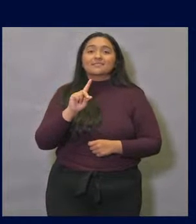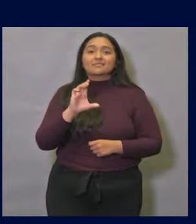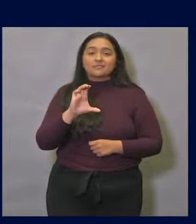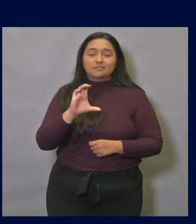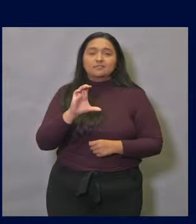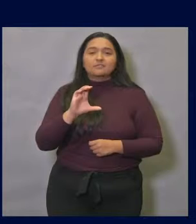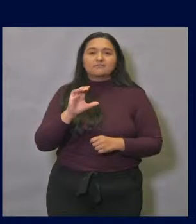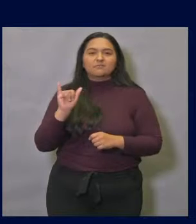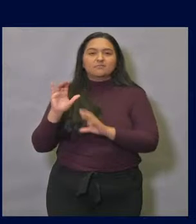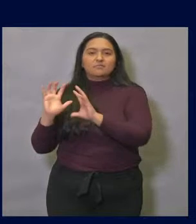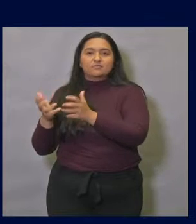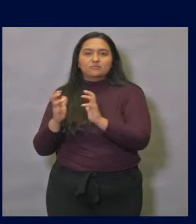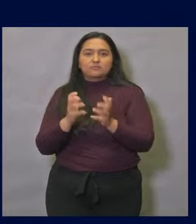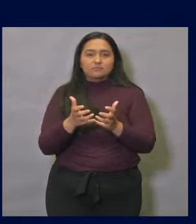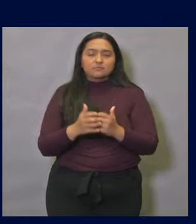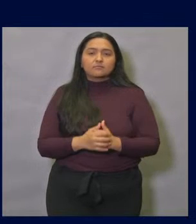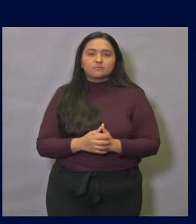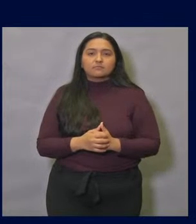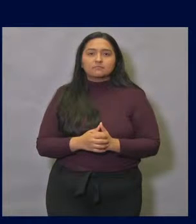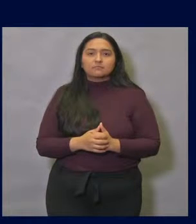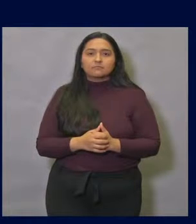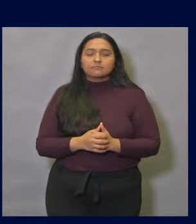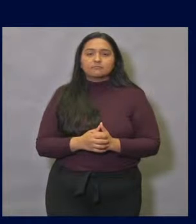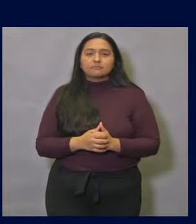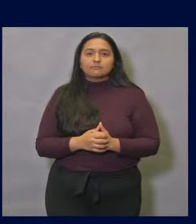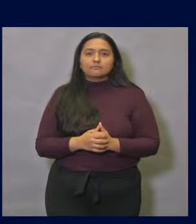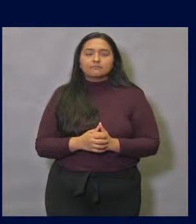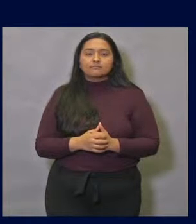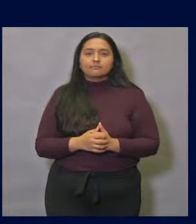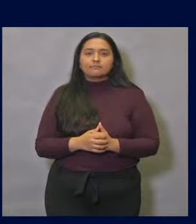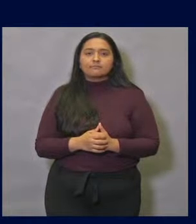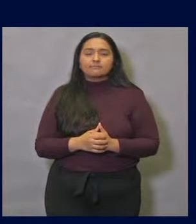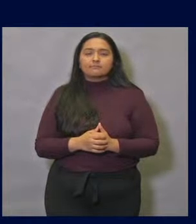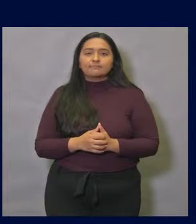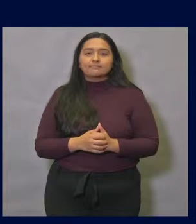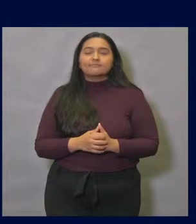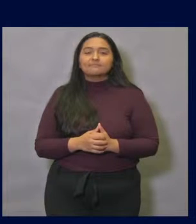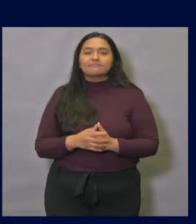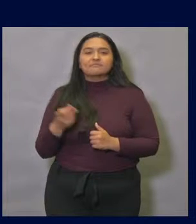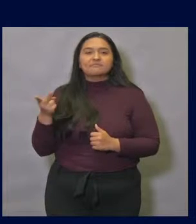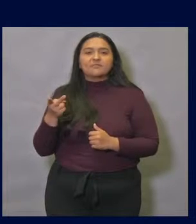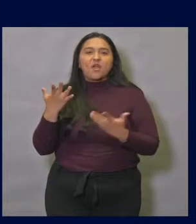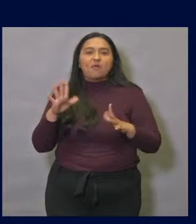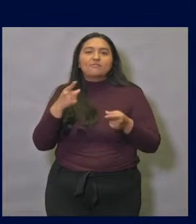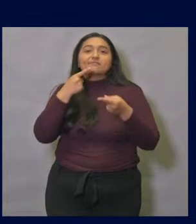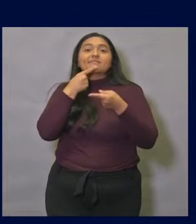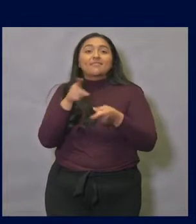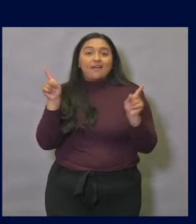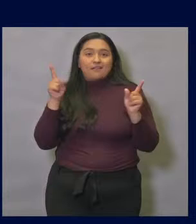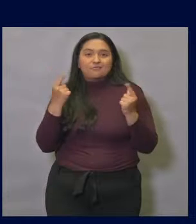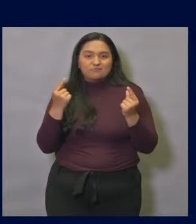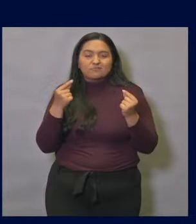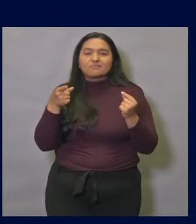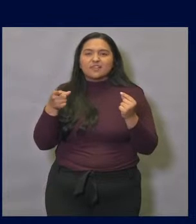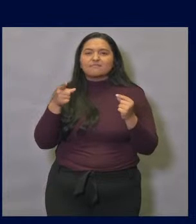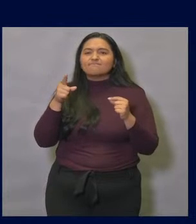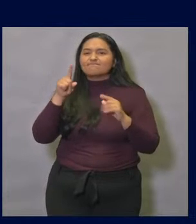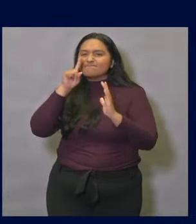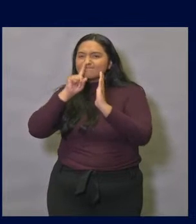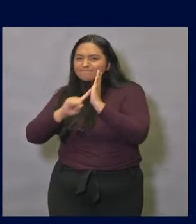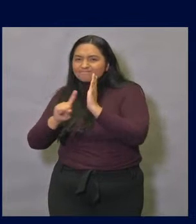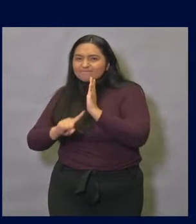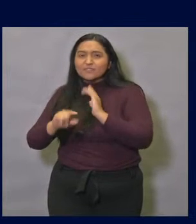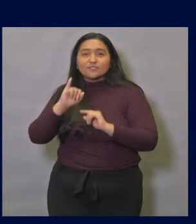la Prevención de Enfermedades, los CDC por sus siglas en inglés, anunciaron que habían revisado la información de seguridad sobre